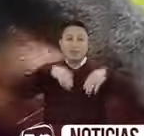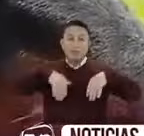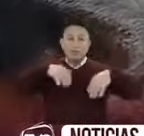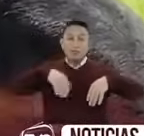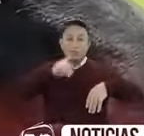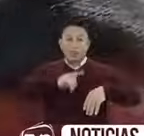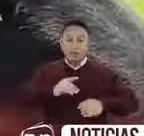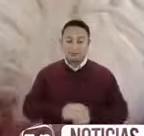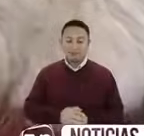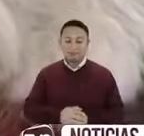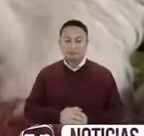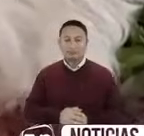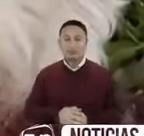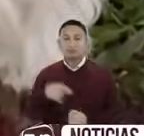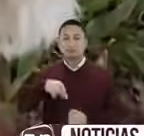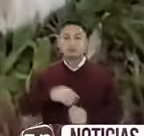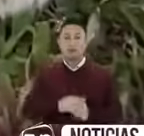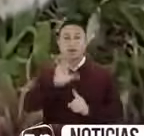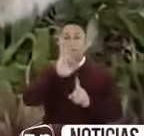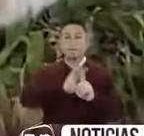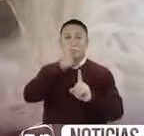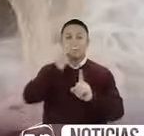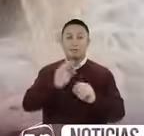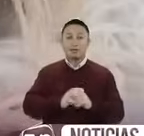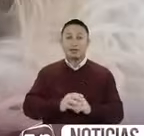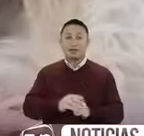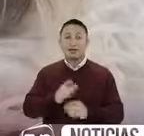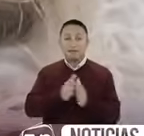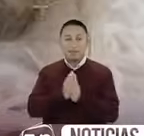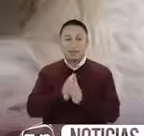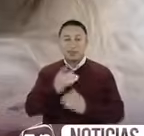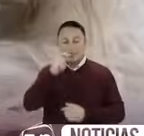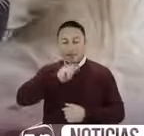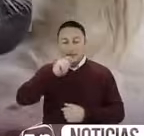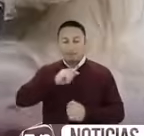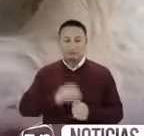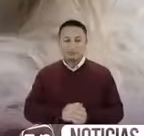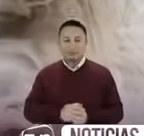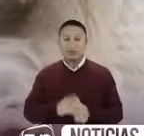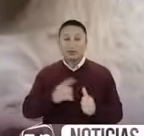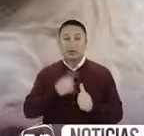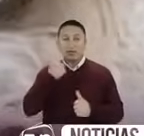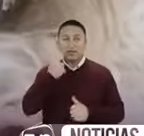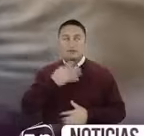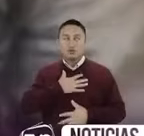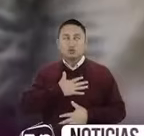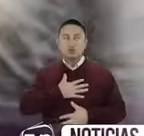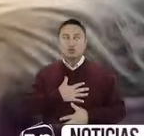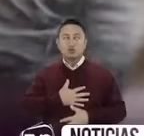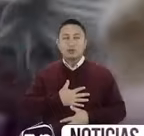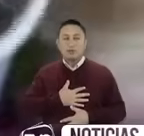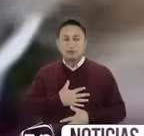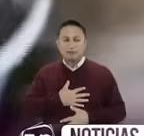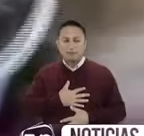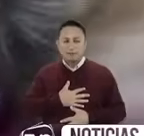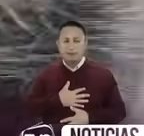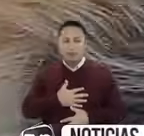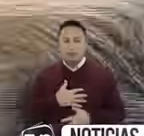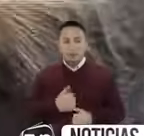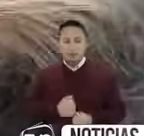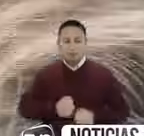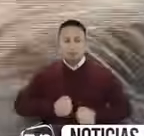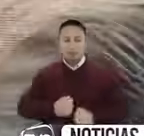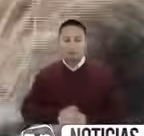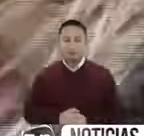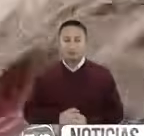ingredientes como banano y mantequilla de maní para que, además de refrescarse, estos animales puedan nutrirse. Vimos esa oportunidad,